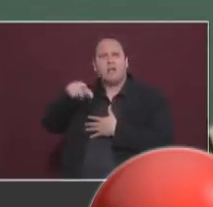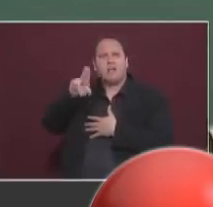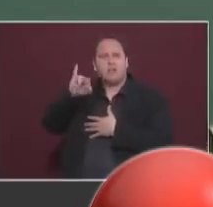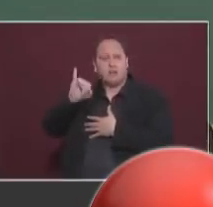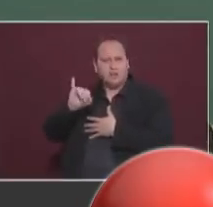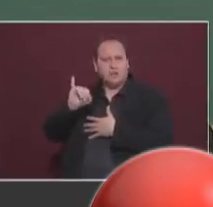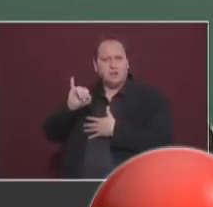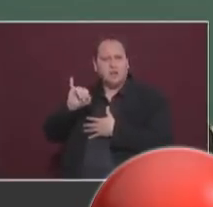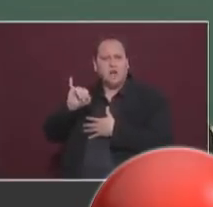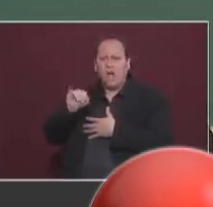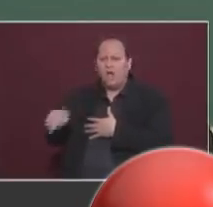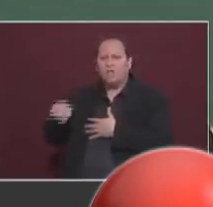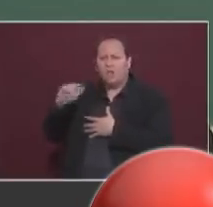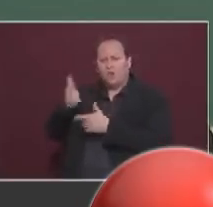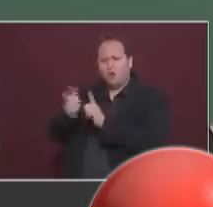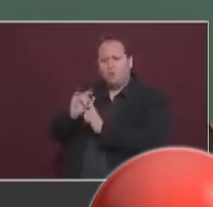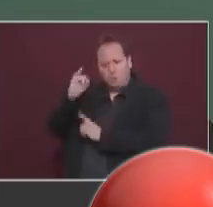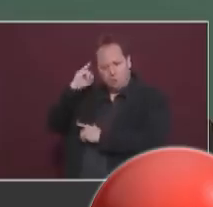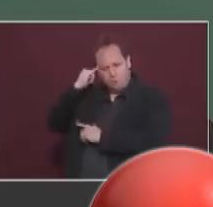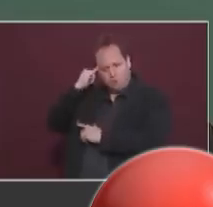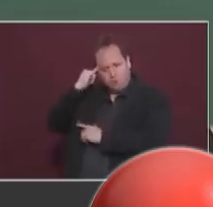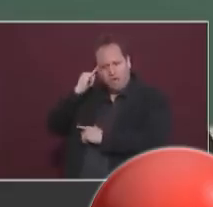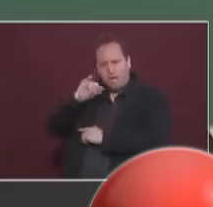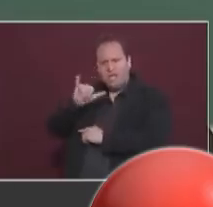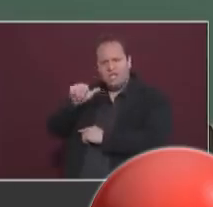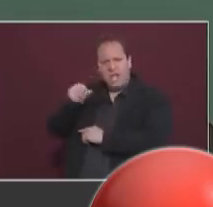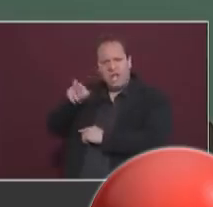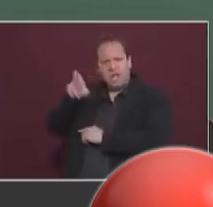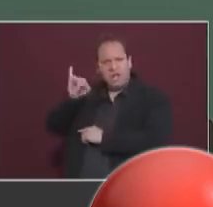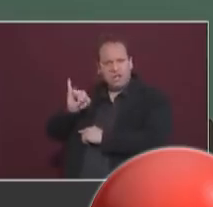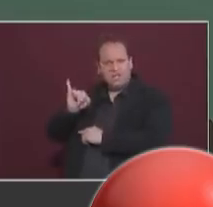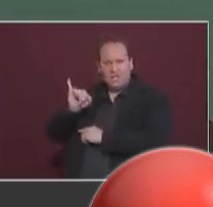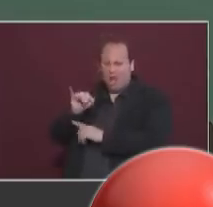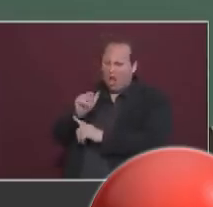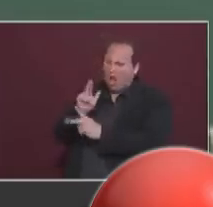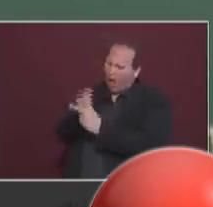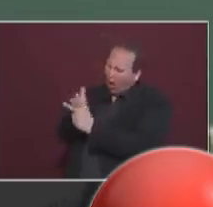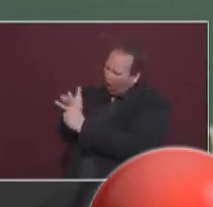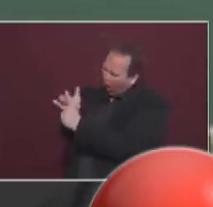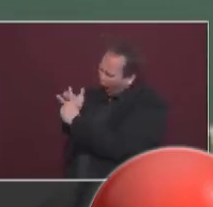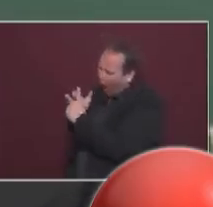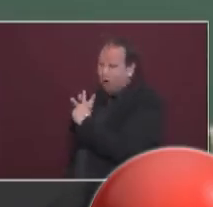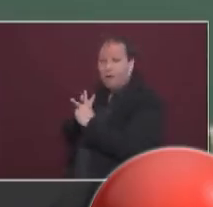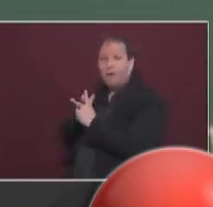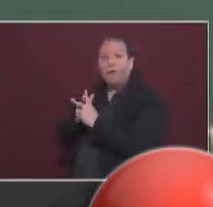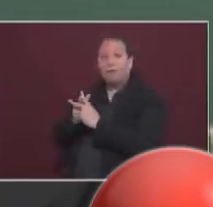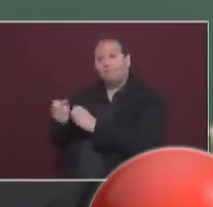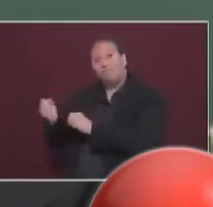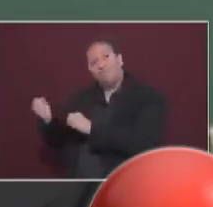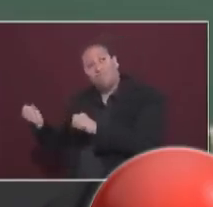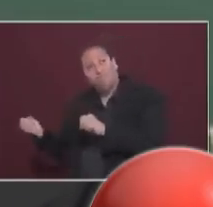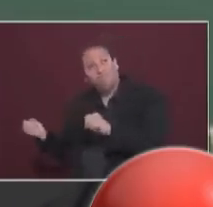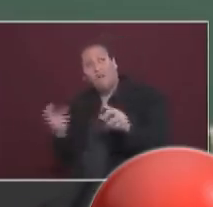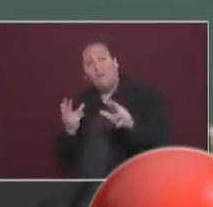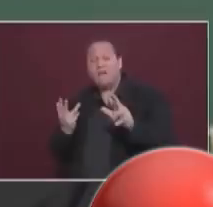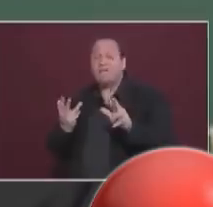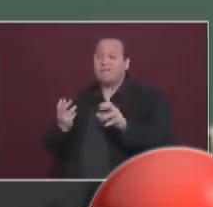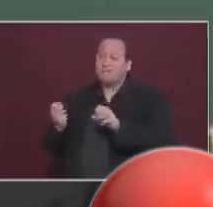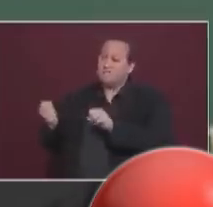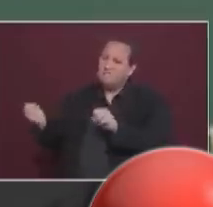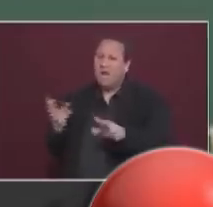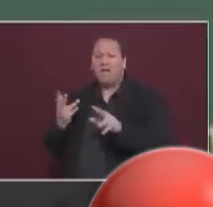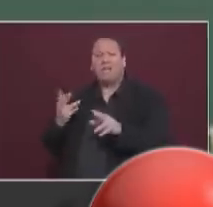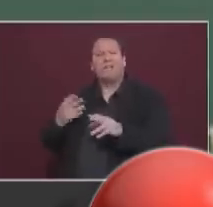porque fue criminal, fue horroroso las deportaciones